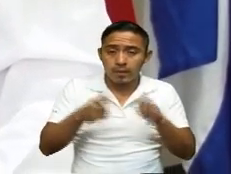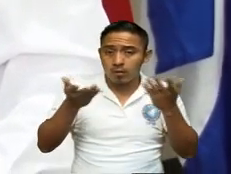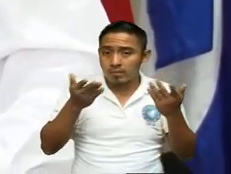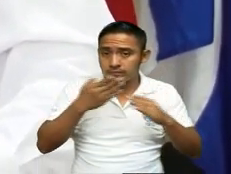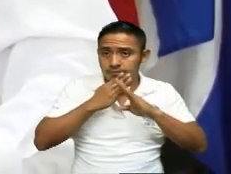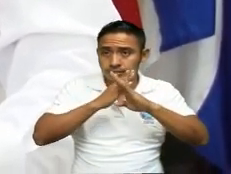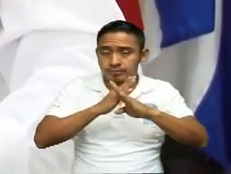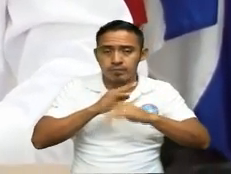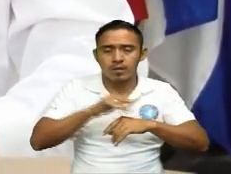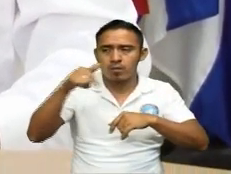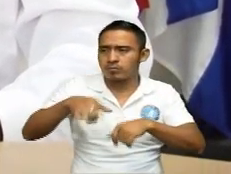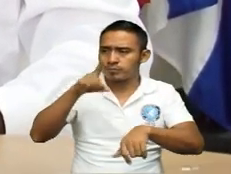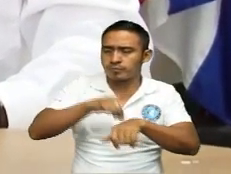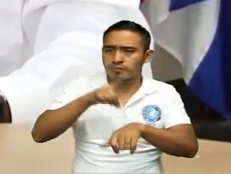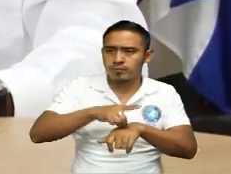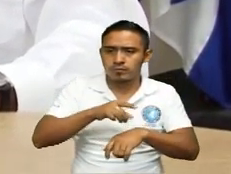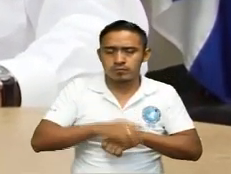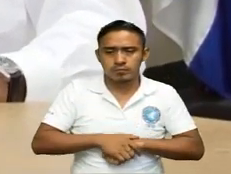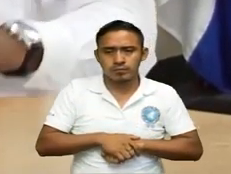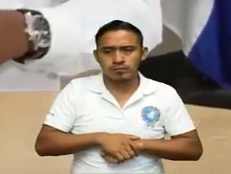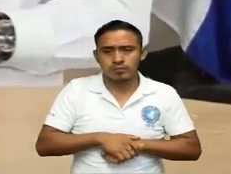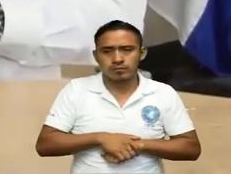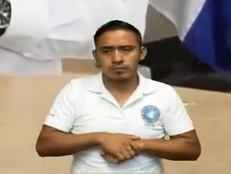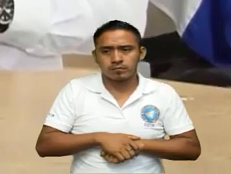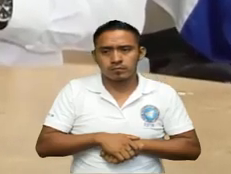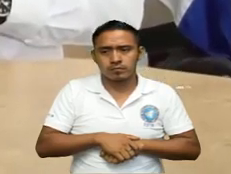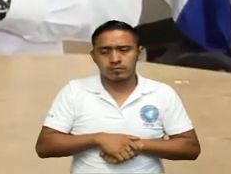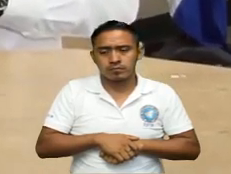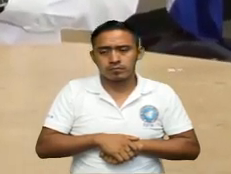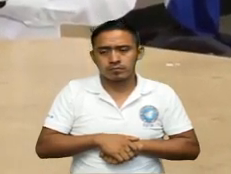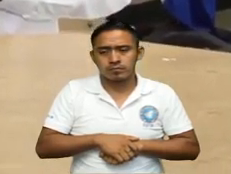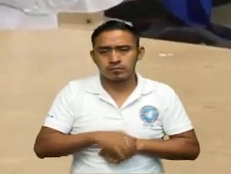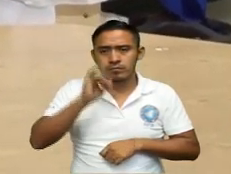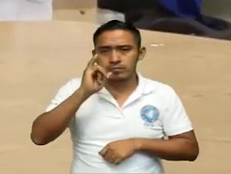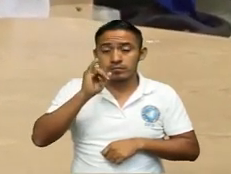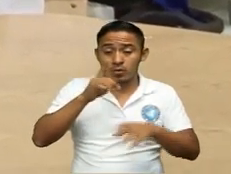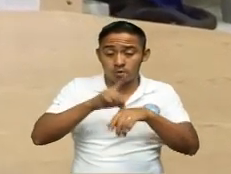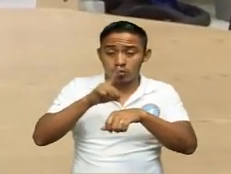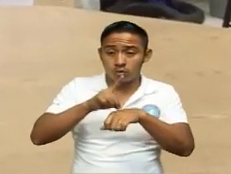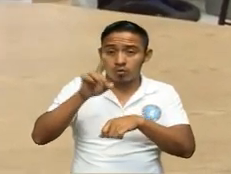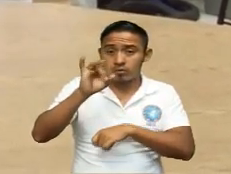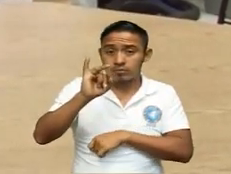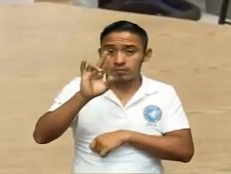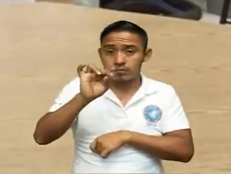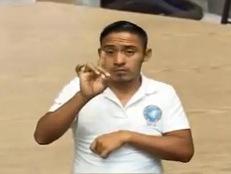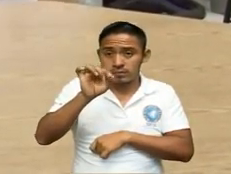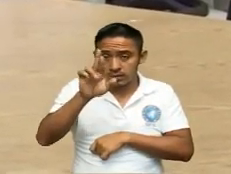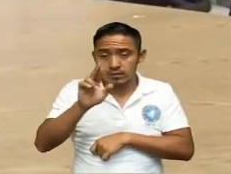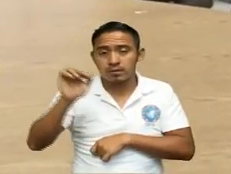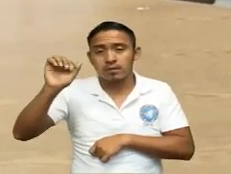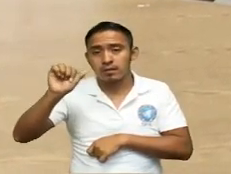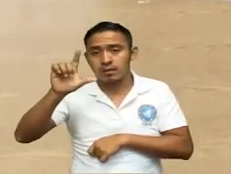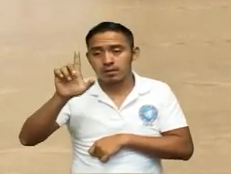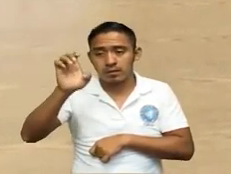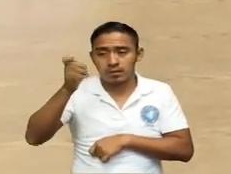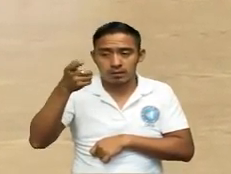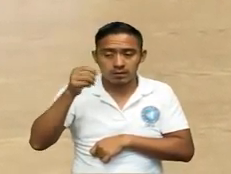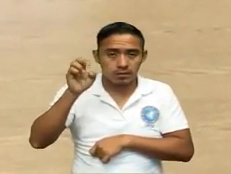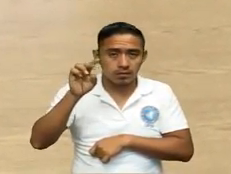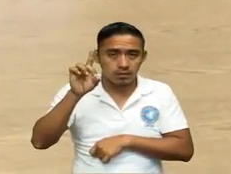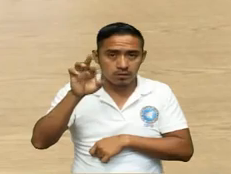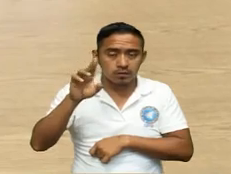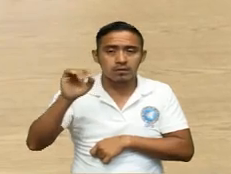Precisamente tenemos al doctor Inder Alexander Zelaya, quien es médico dermatólogo